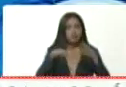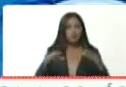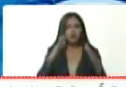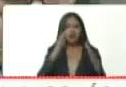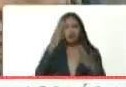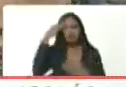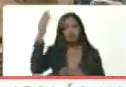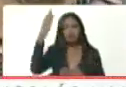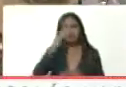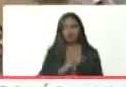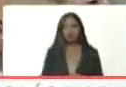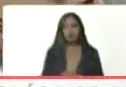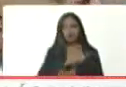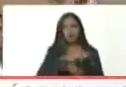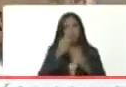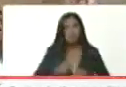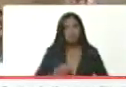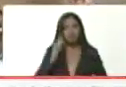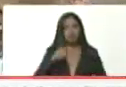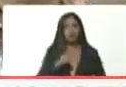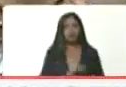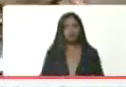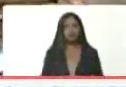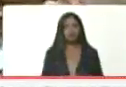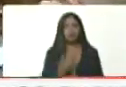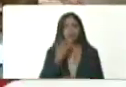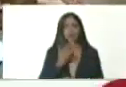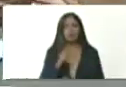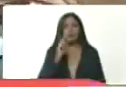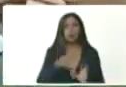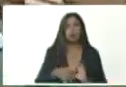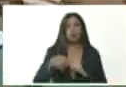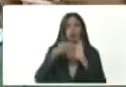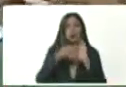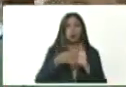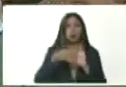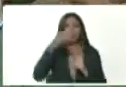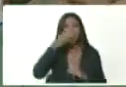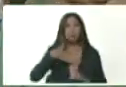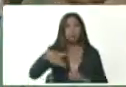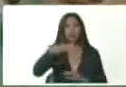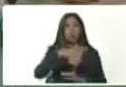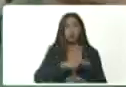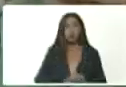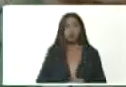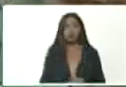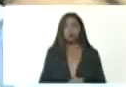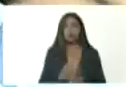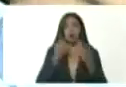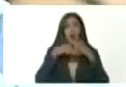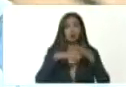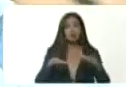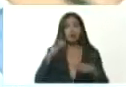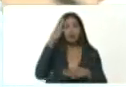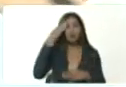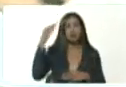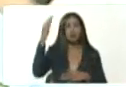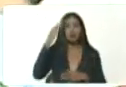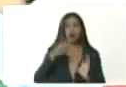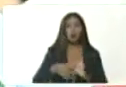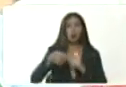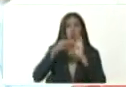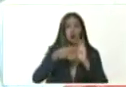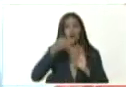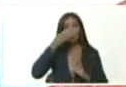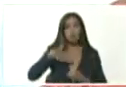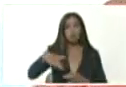su fortaleza y pido la unión del pueblo con las bendiciones de dios y la unión del